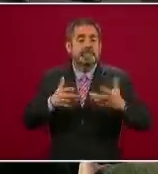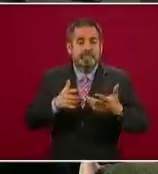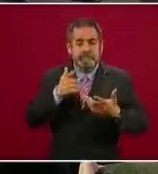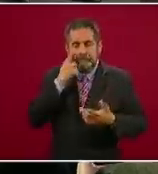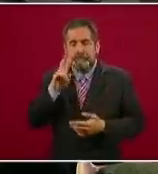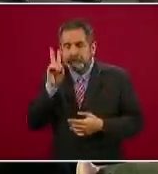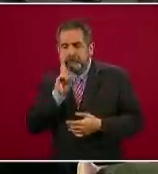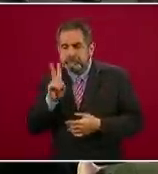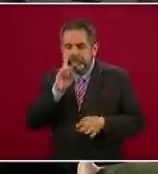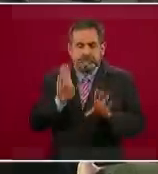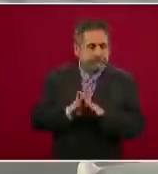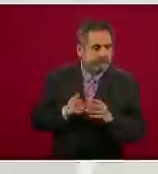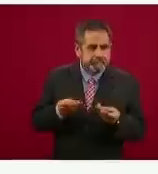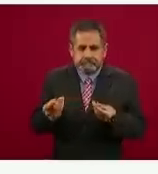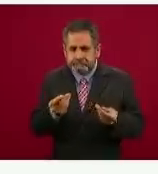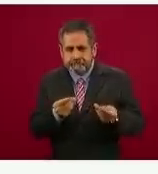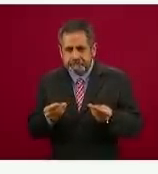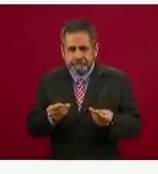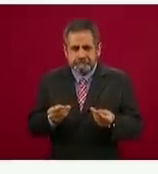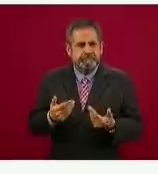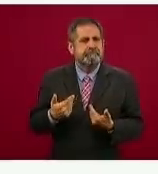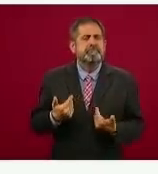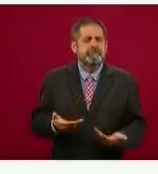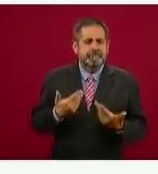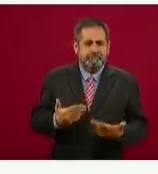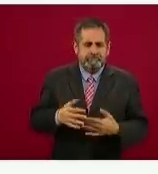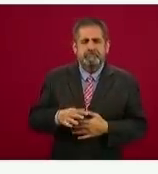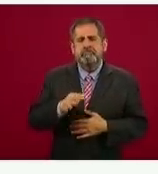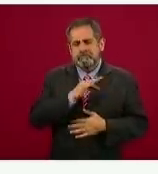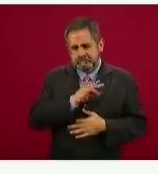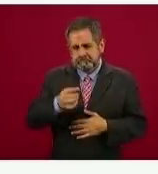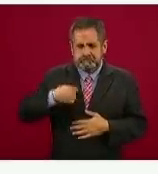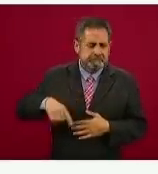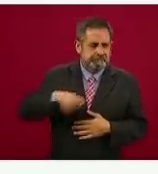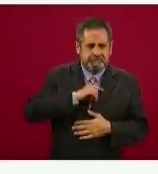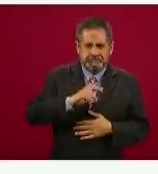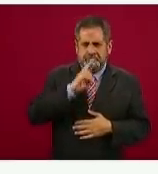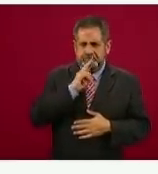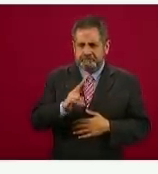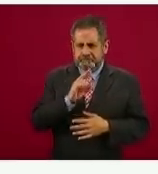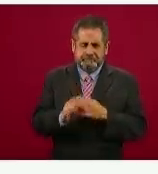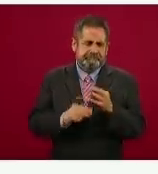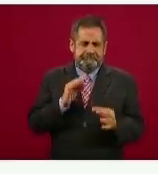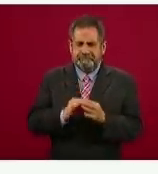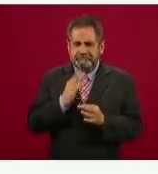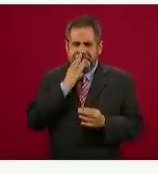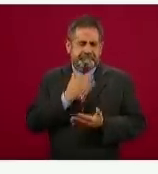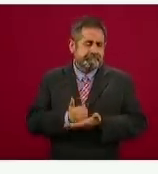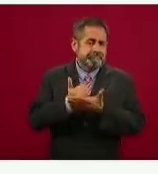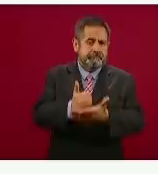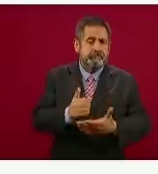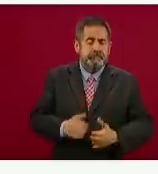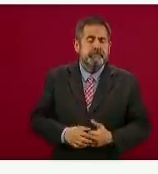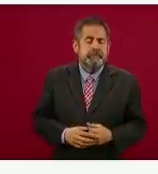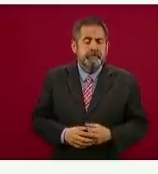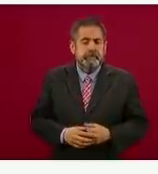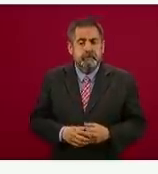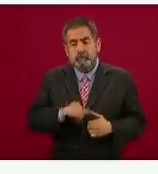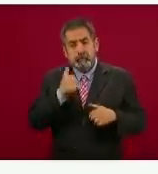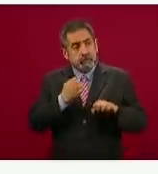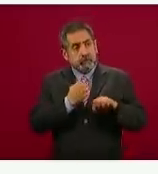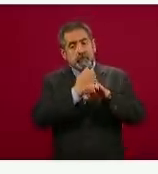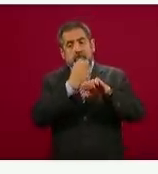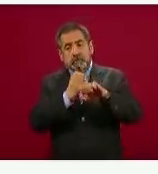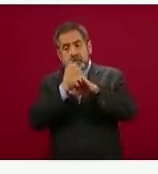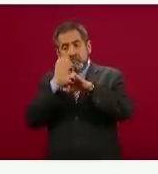para calibrar la capacidad de respuesta rápida de esto. En otros estados también se han hecho este tipo de